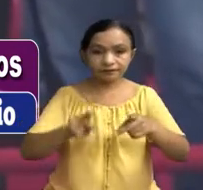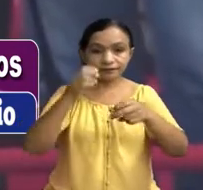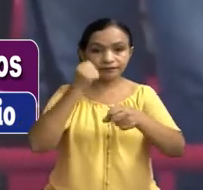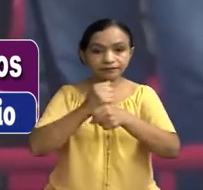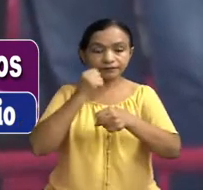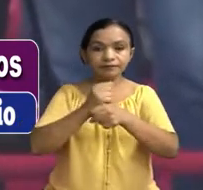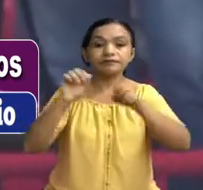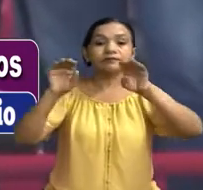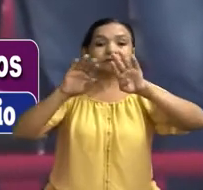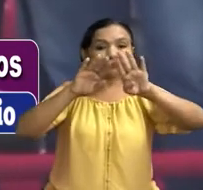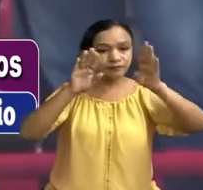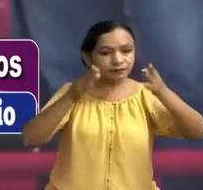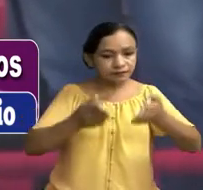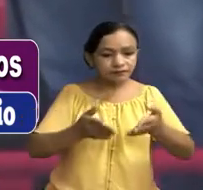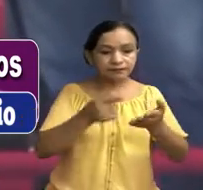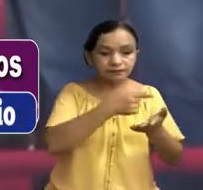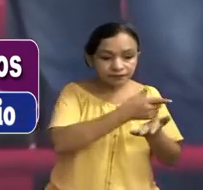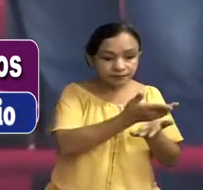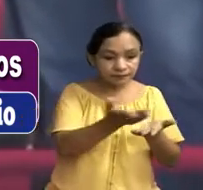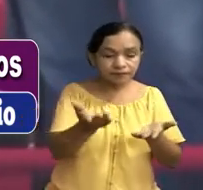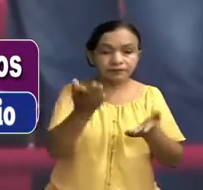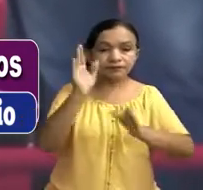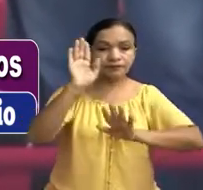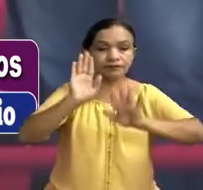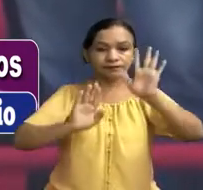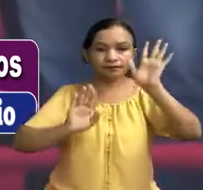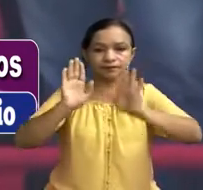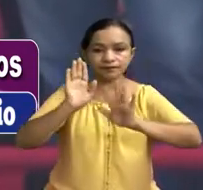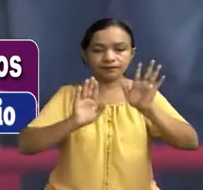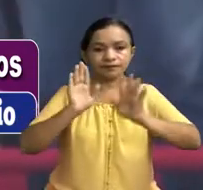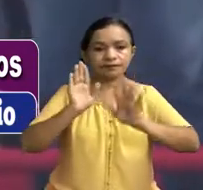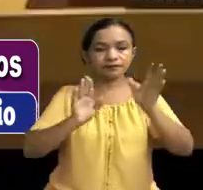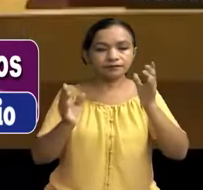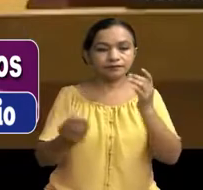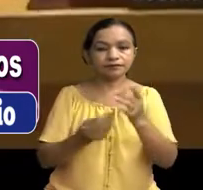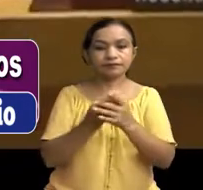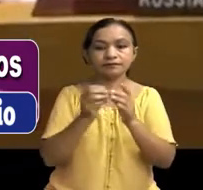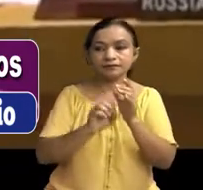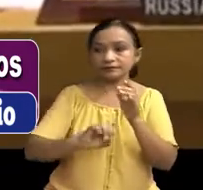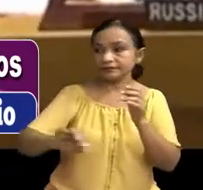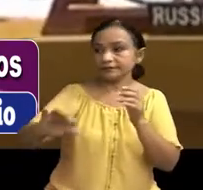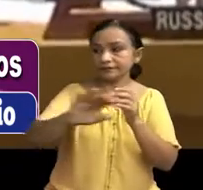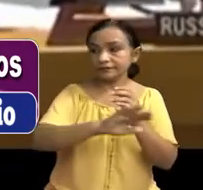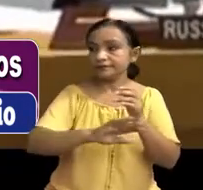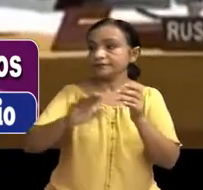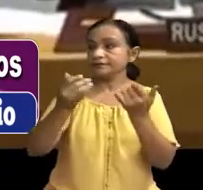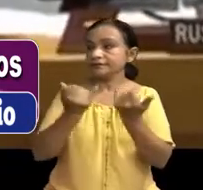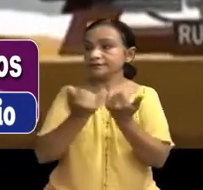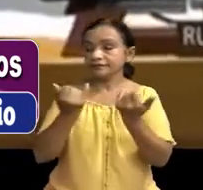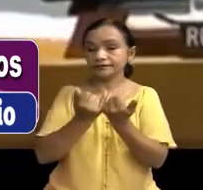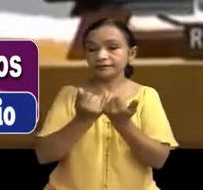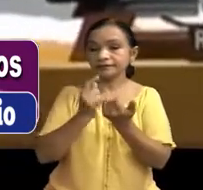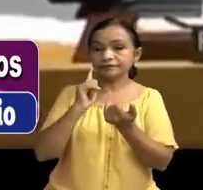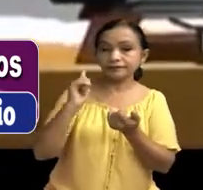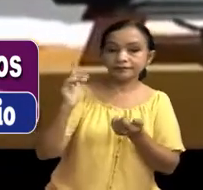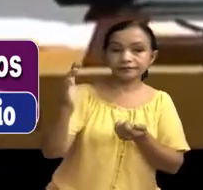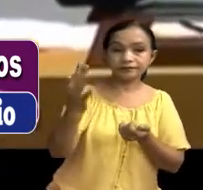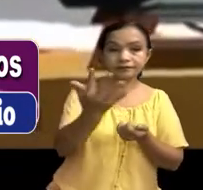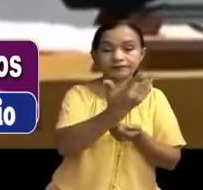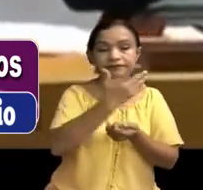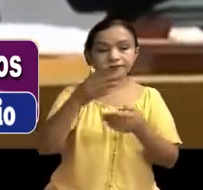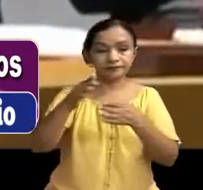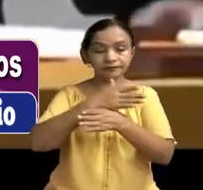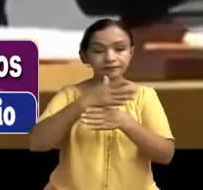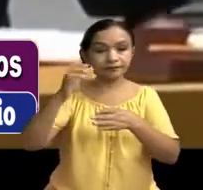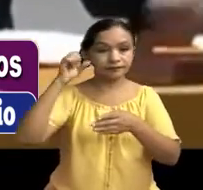las mujeres. Comienza a haber un proceso de inclusión social a partir de la revolución bolivariana y de todos los triunfos.